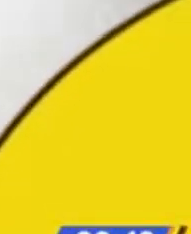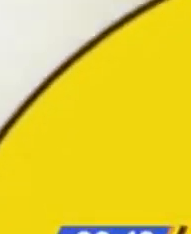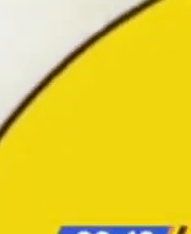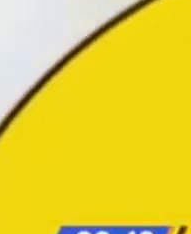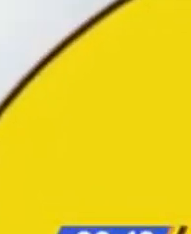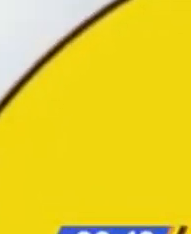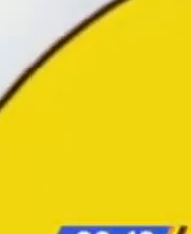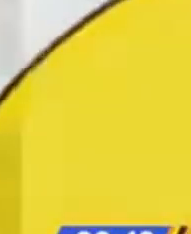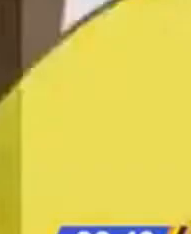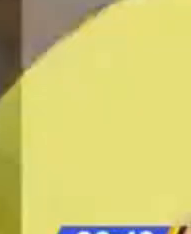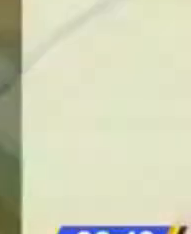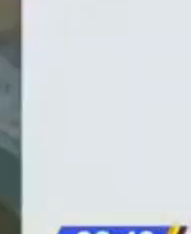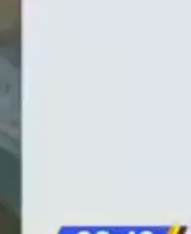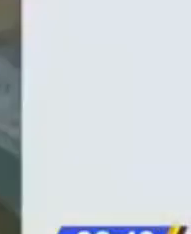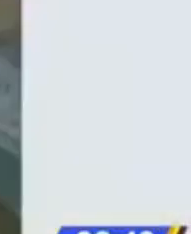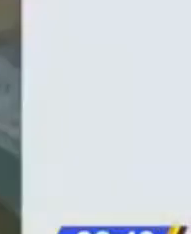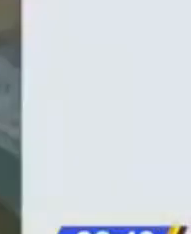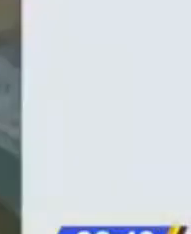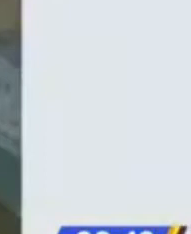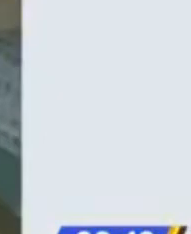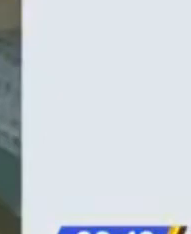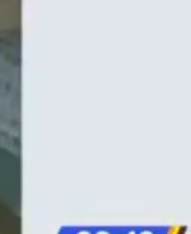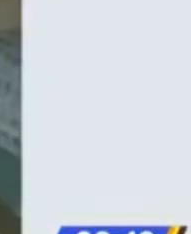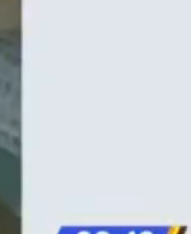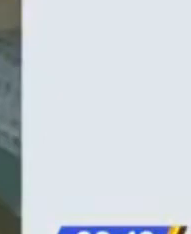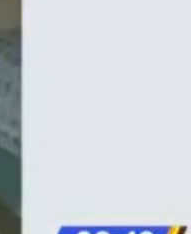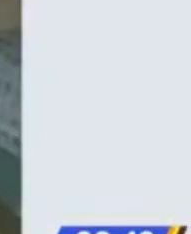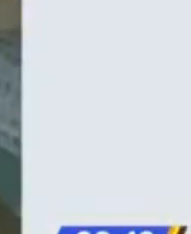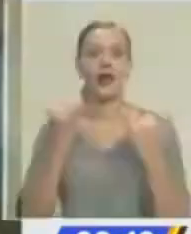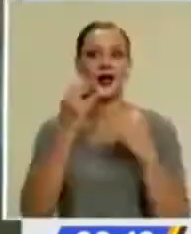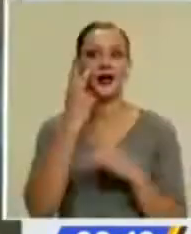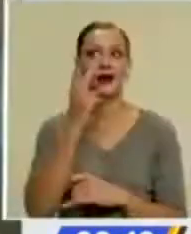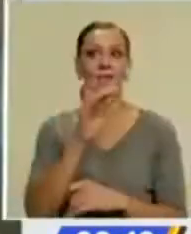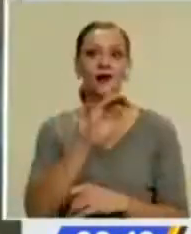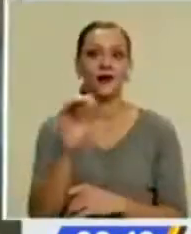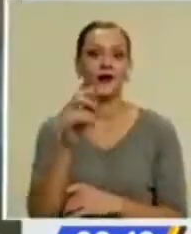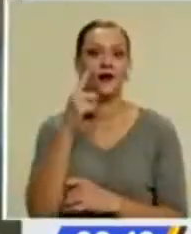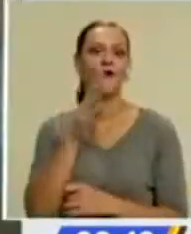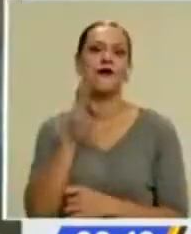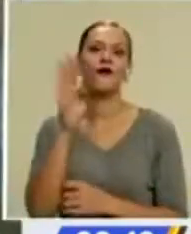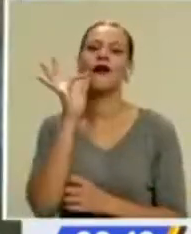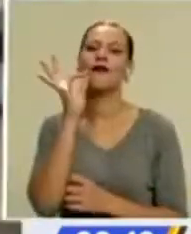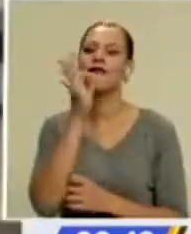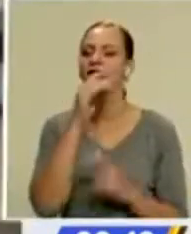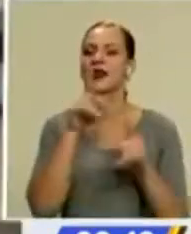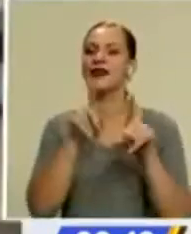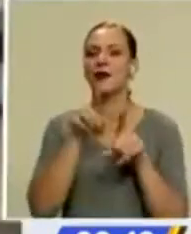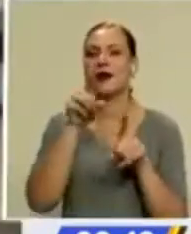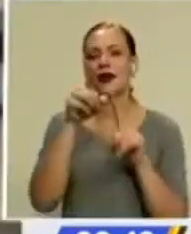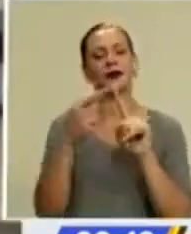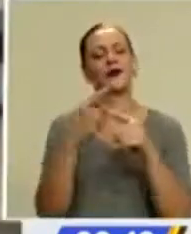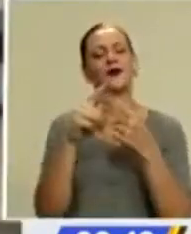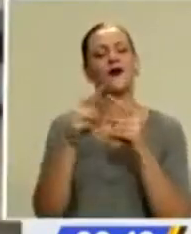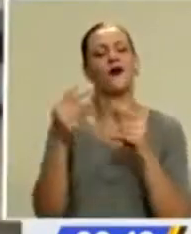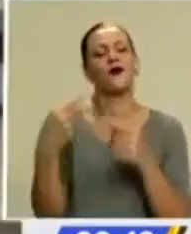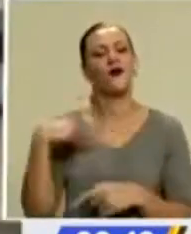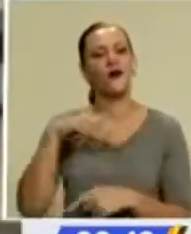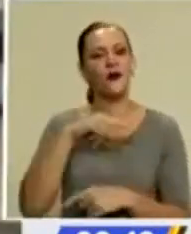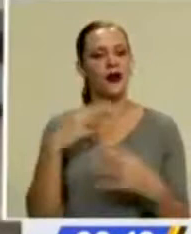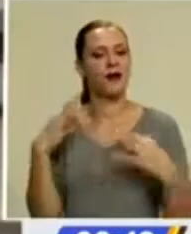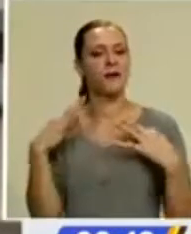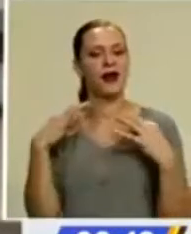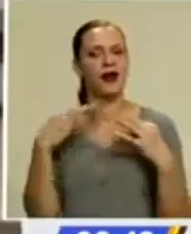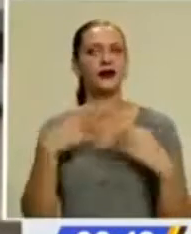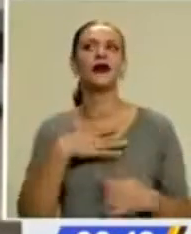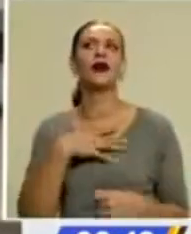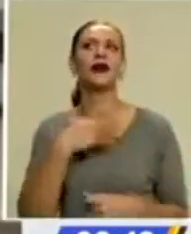Seamos hoy buenos amigos, quédate en casa. Ahí están los chicos de Allá Fue a la Feria, también ese amiguito nuestro, vestidas